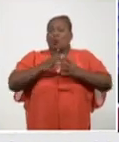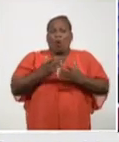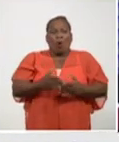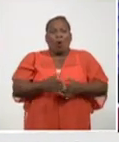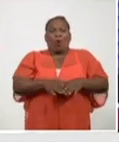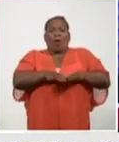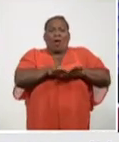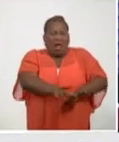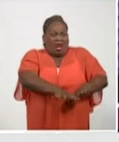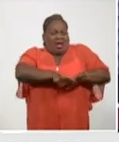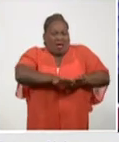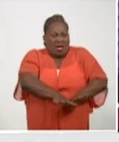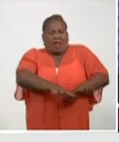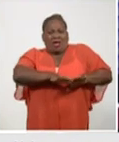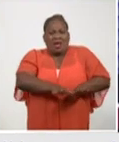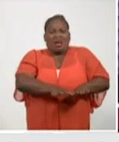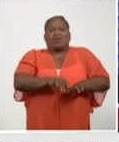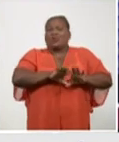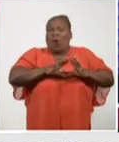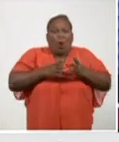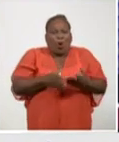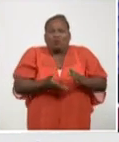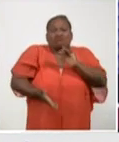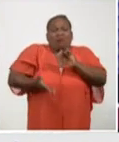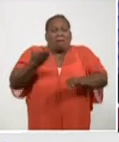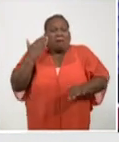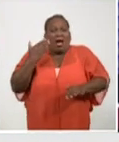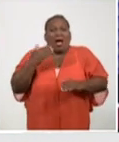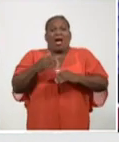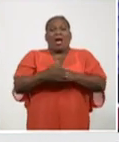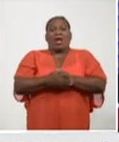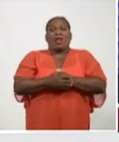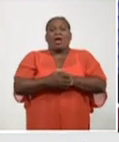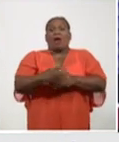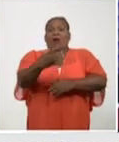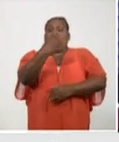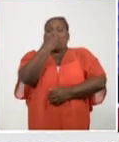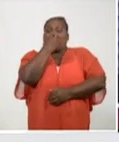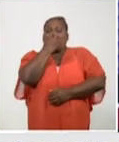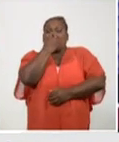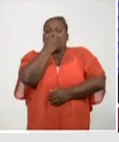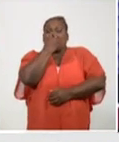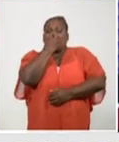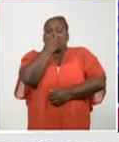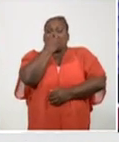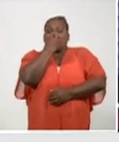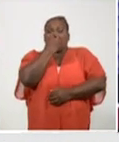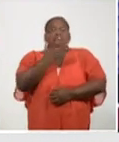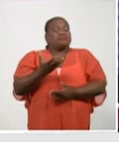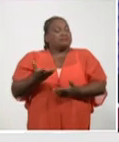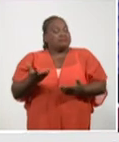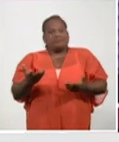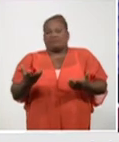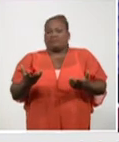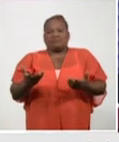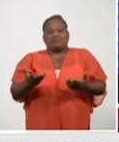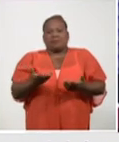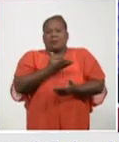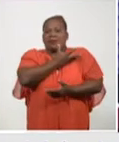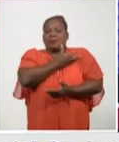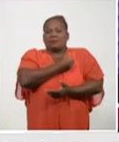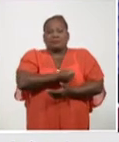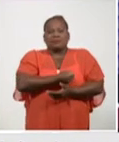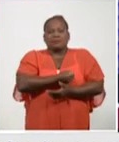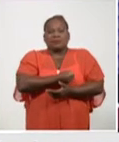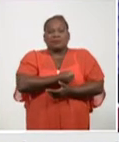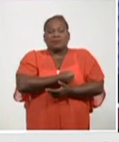todas las maniobras, la ventilación necesaria, pero lamentablemente hizo